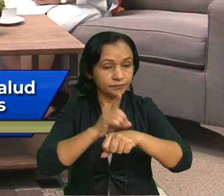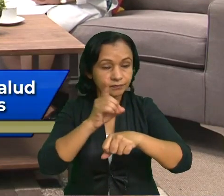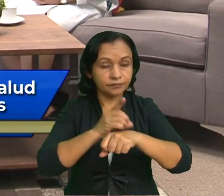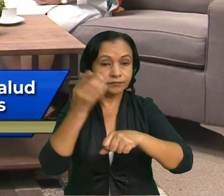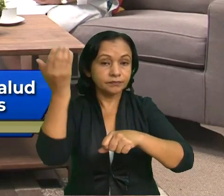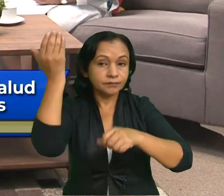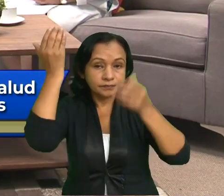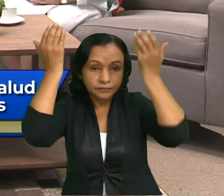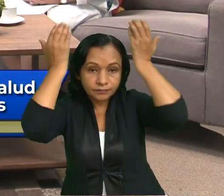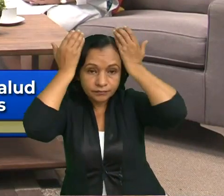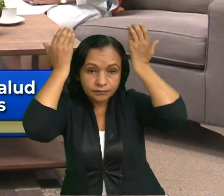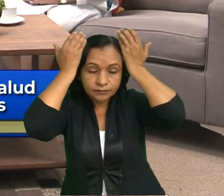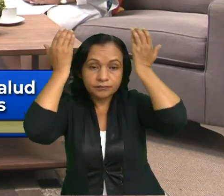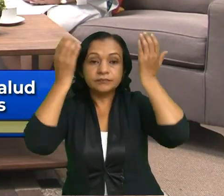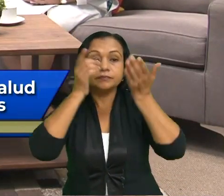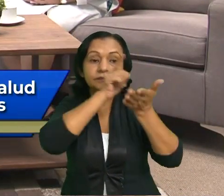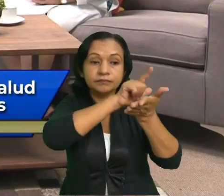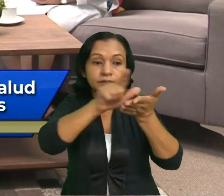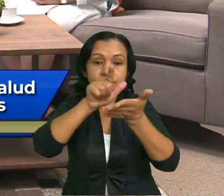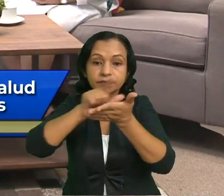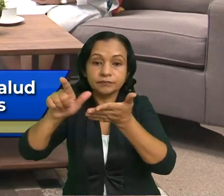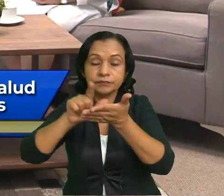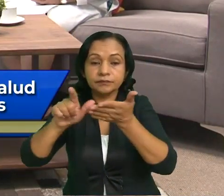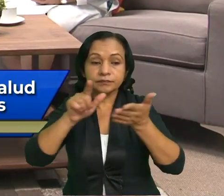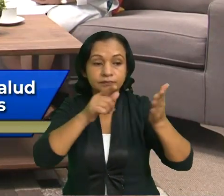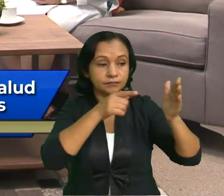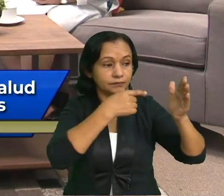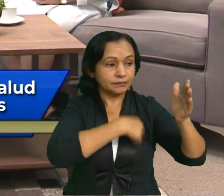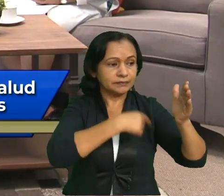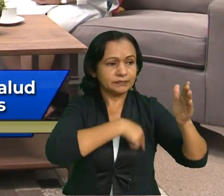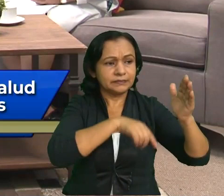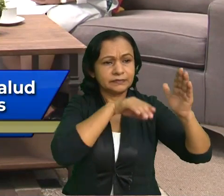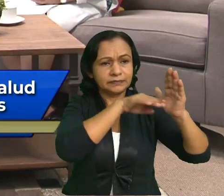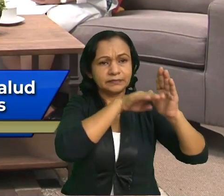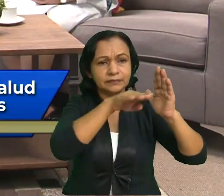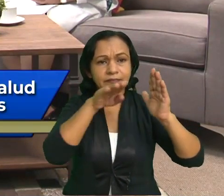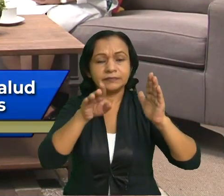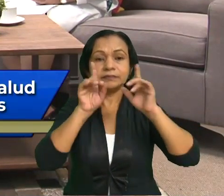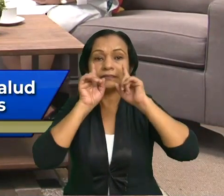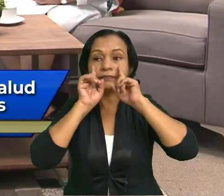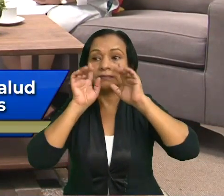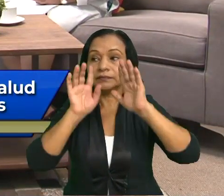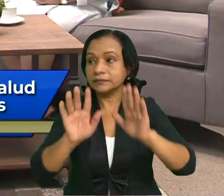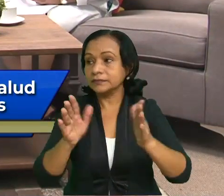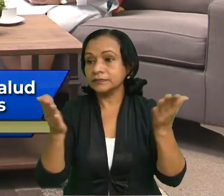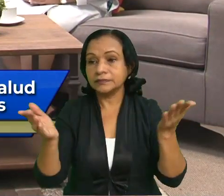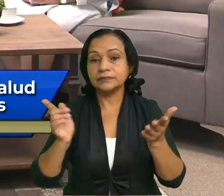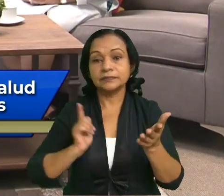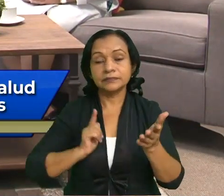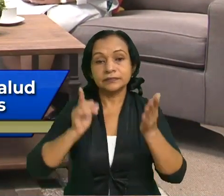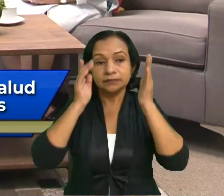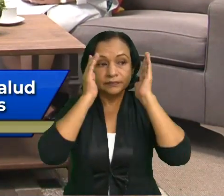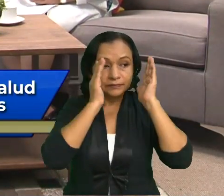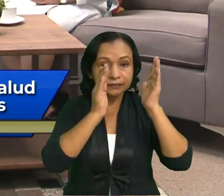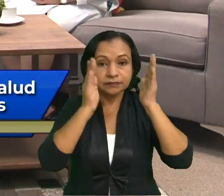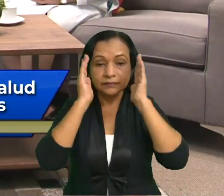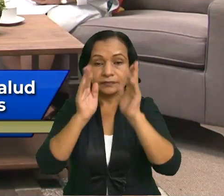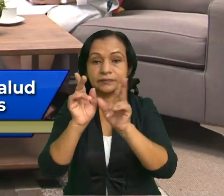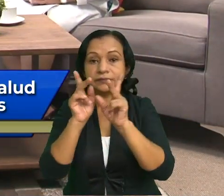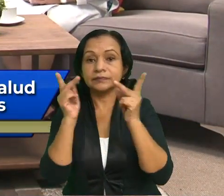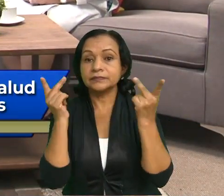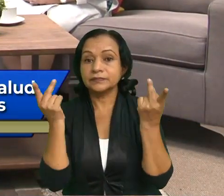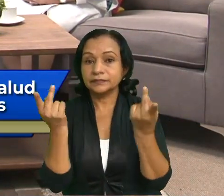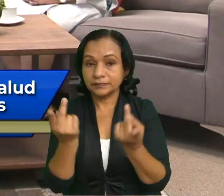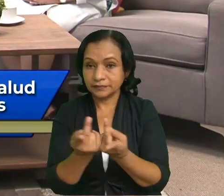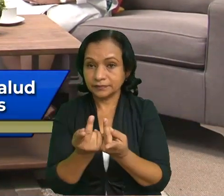higiene para garantizar que nos albergues existan las condiciones desde el punto de vista preventivo y poder atender la demanda de la población que es